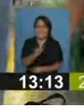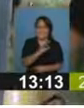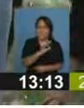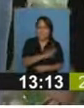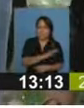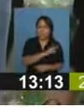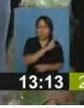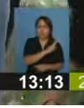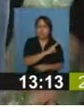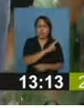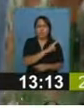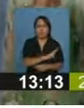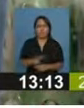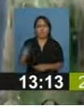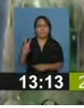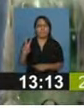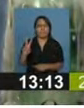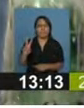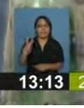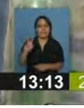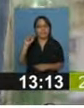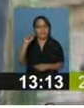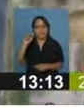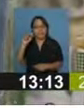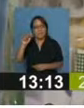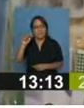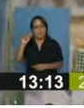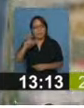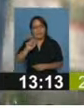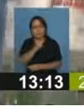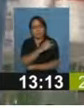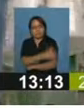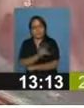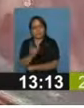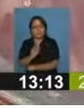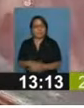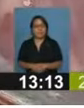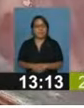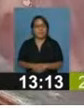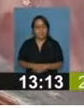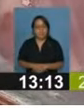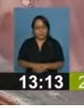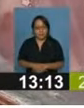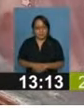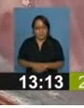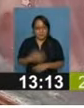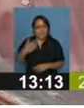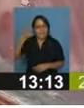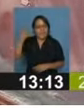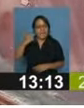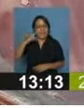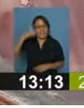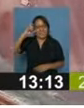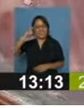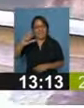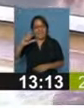203.361 específicamente necesitó una familia para no ser pobre. Este dato lo dio a conocer ayer el INDEC, Instituto